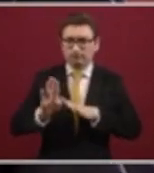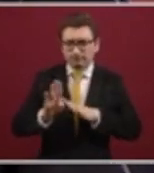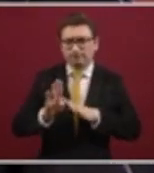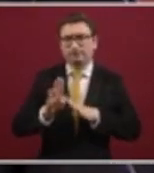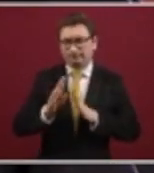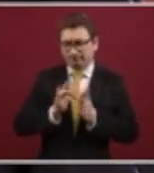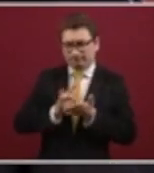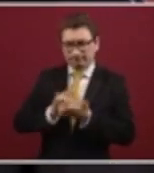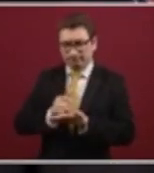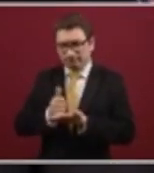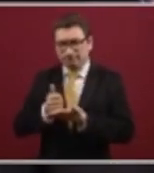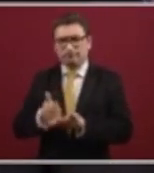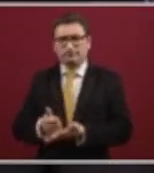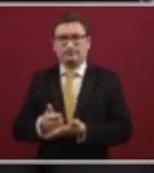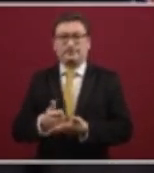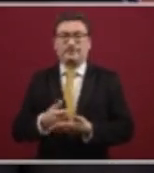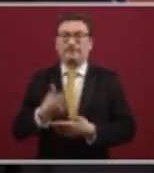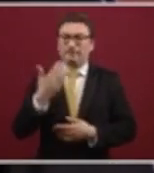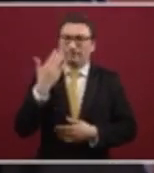un hecho